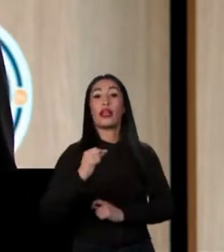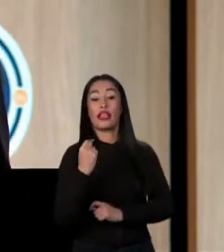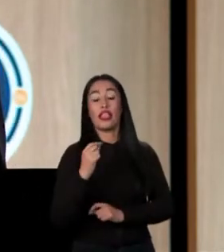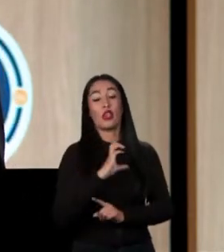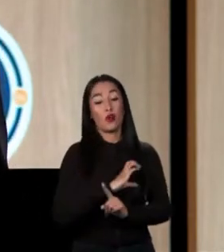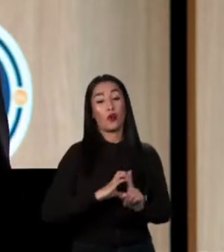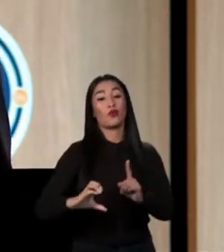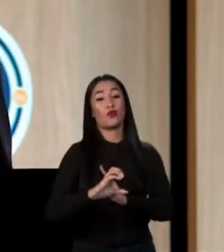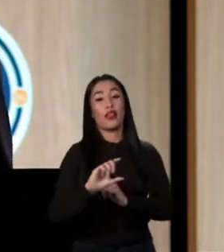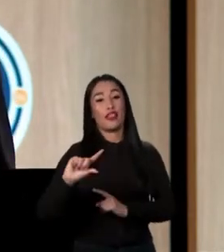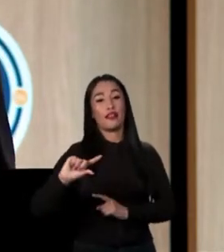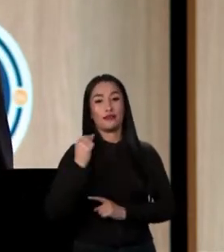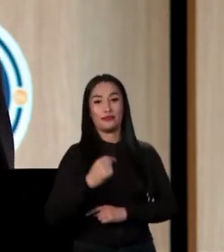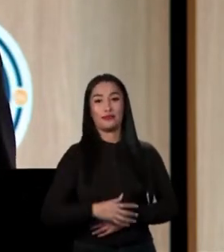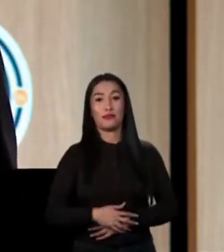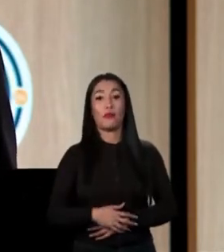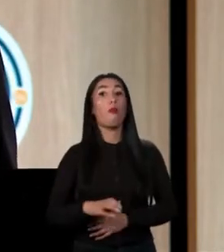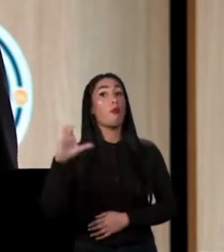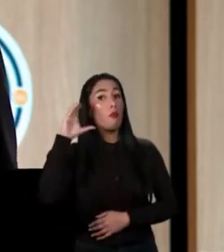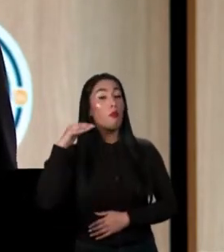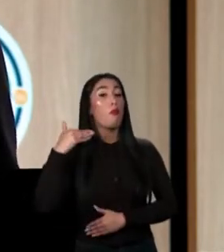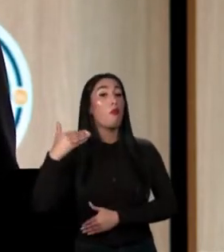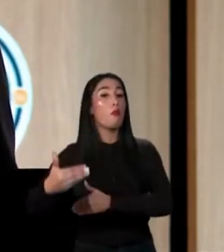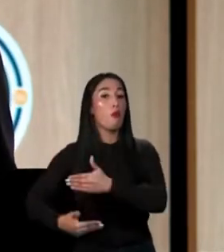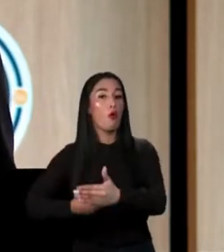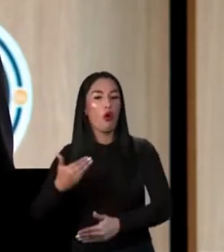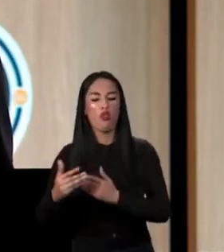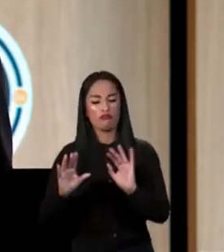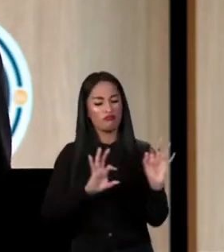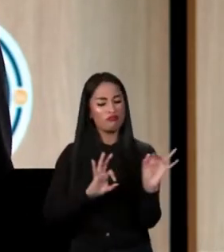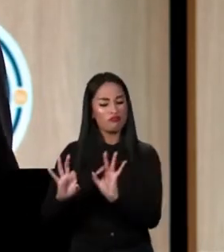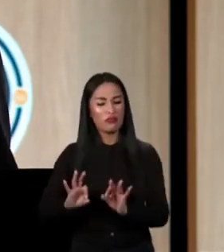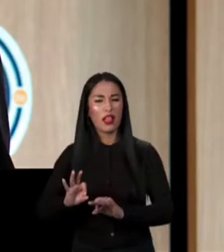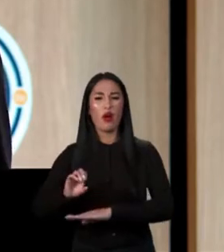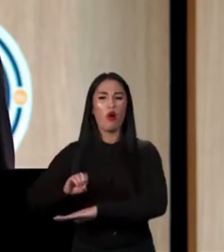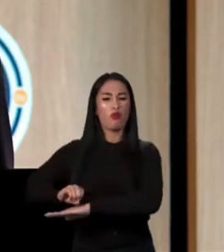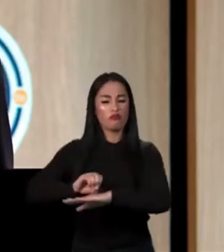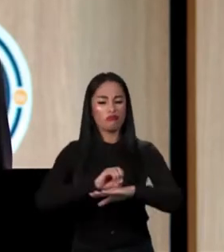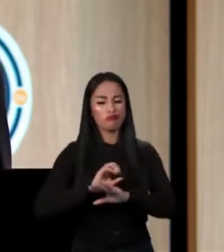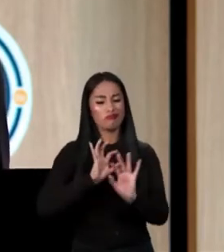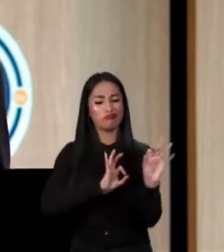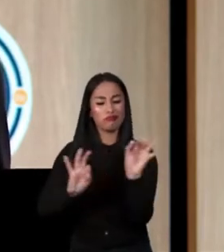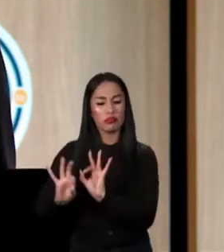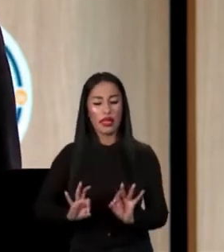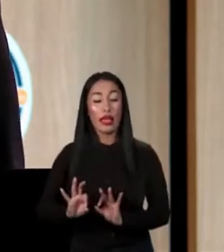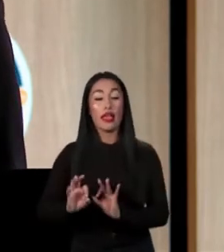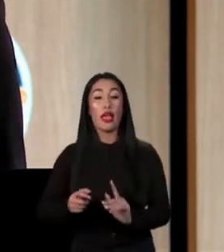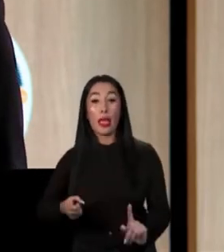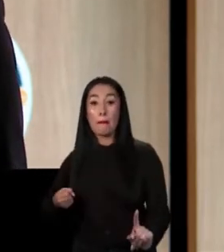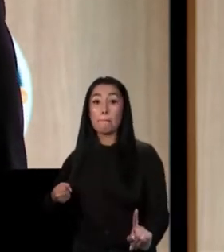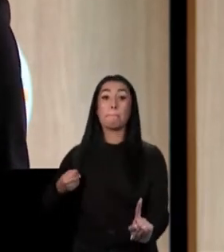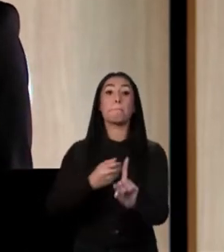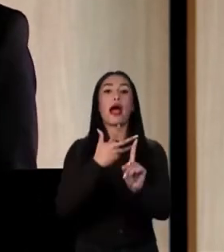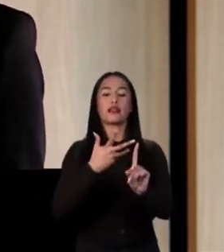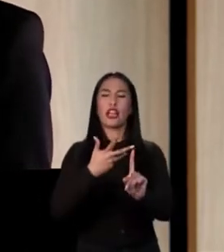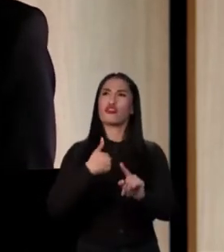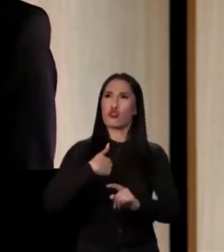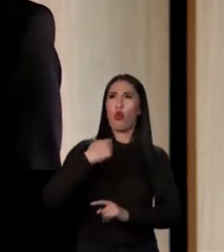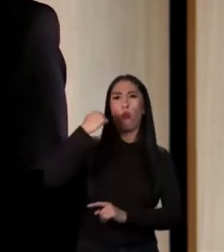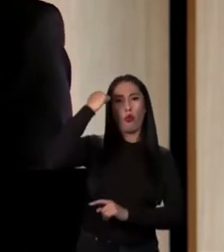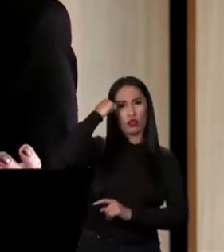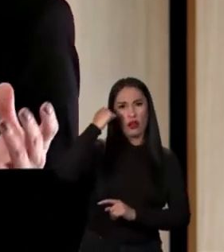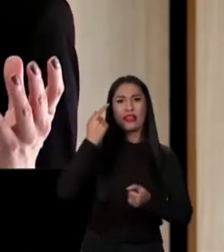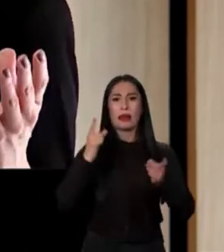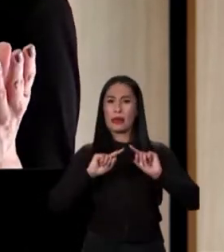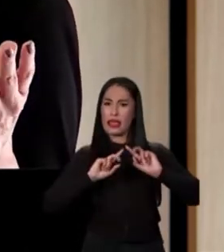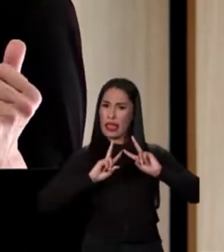adelanta un proceso de rediseño organizacional y experimentación que vincula e impacta las labores de docencia investigación y